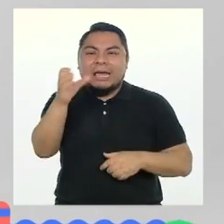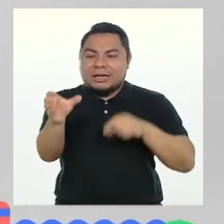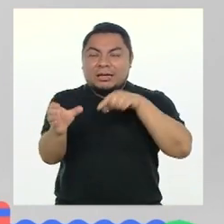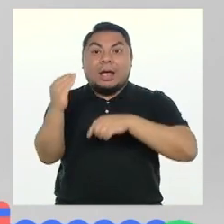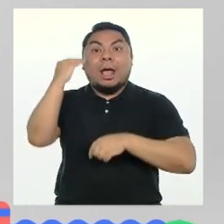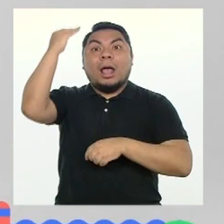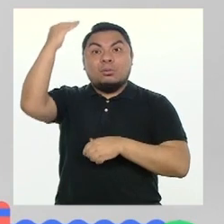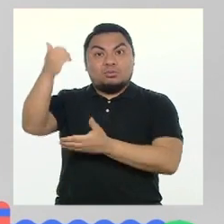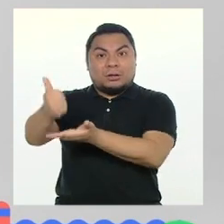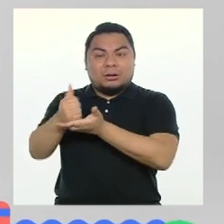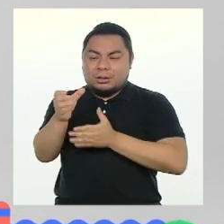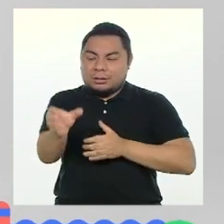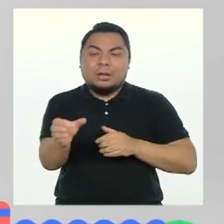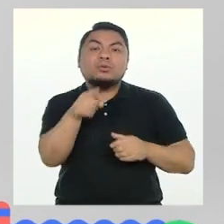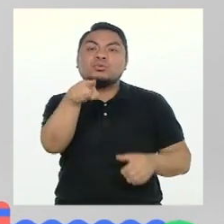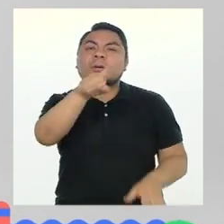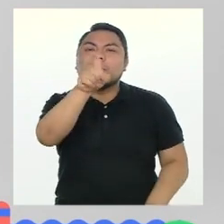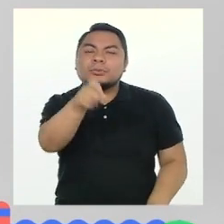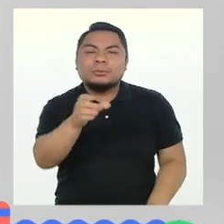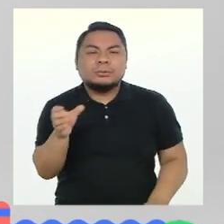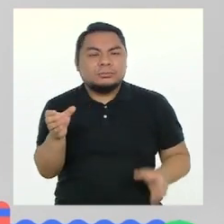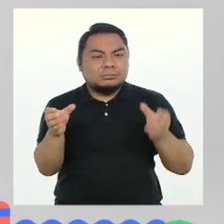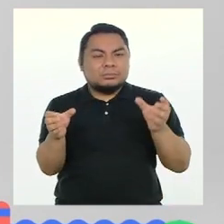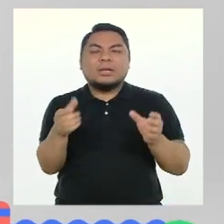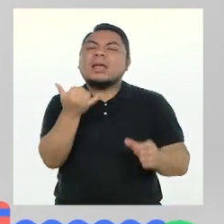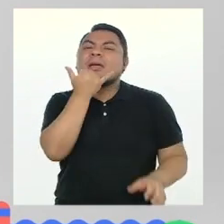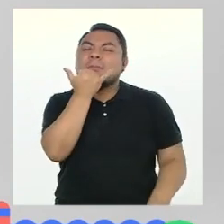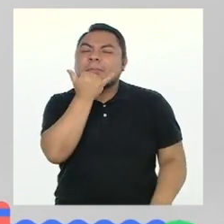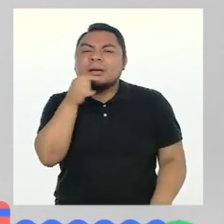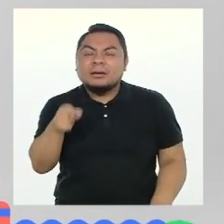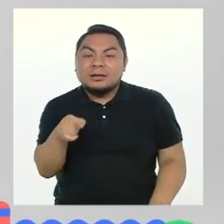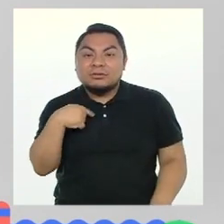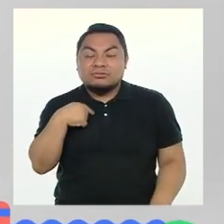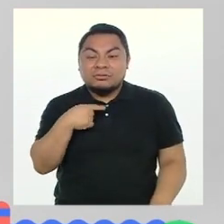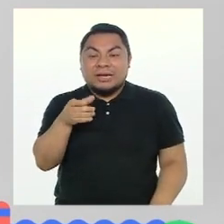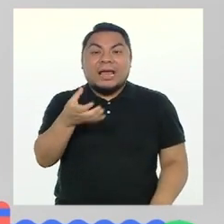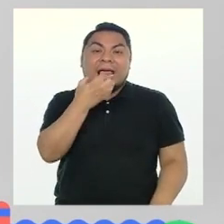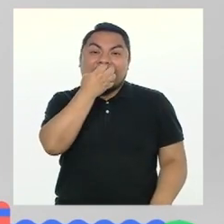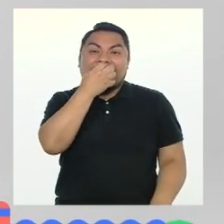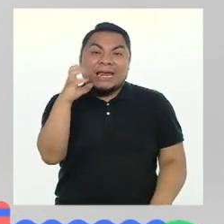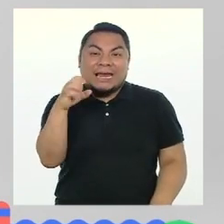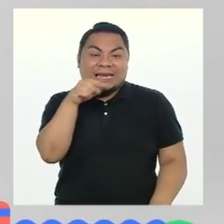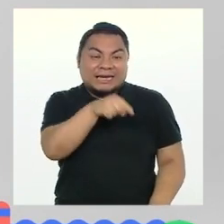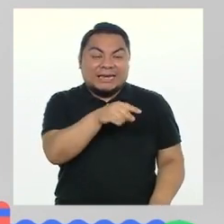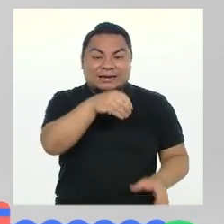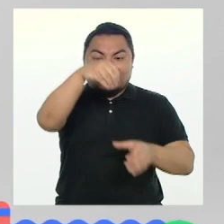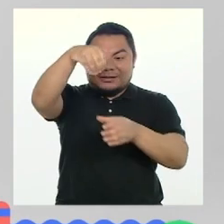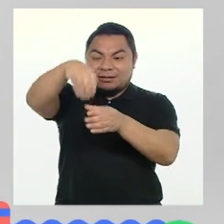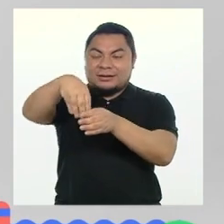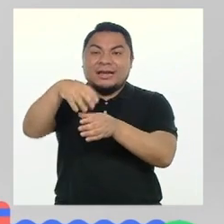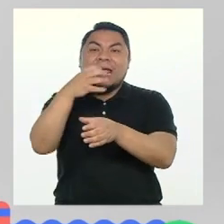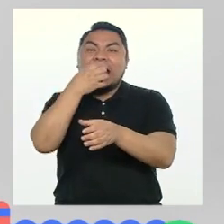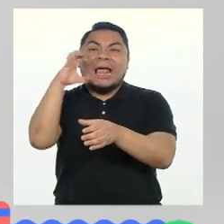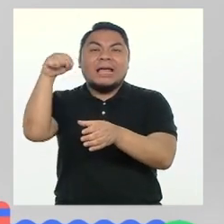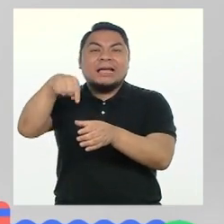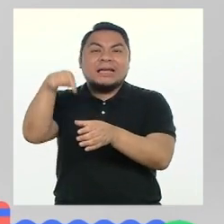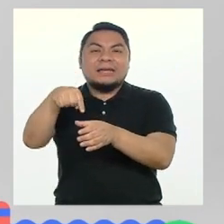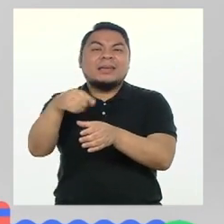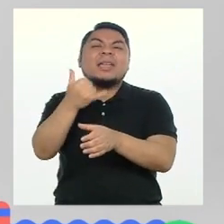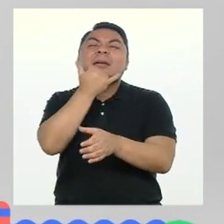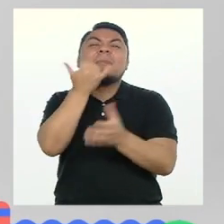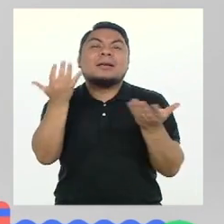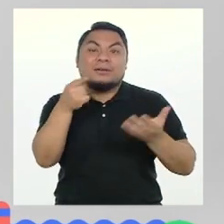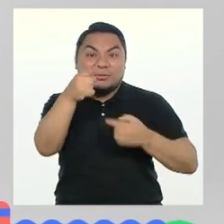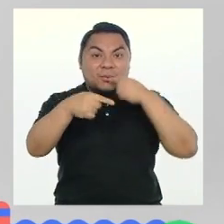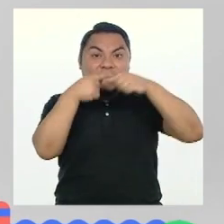persona adulta y pregúntense, ¿qué pasará si dejo el hielo en el agua tibia? Cuéntenles a